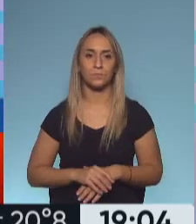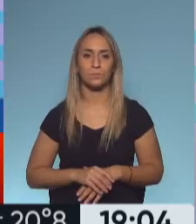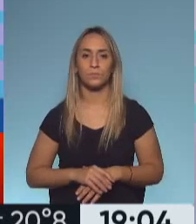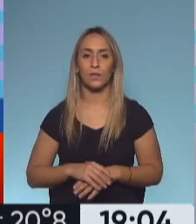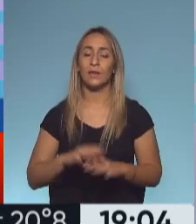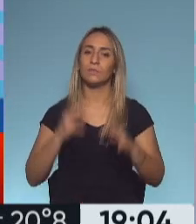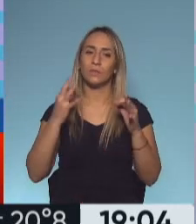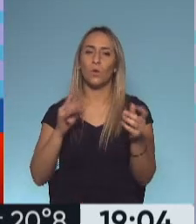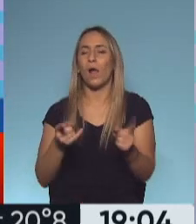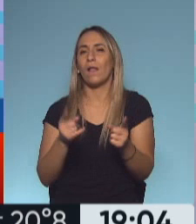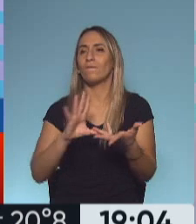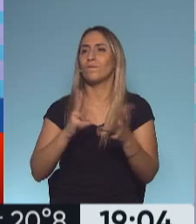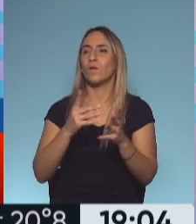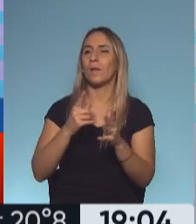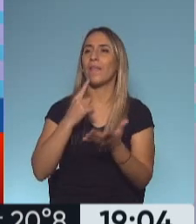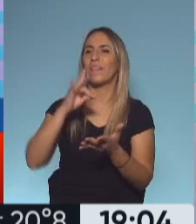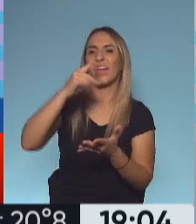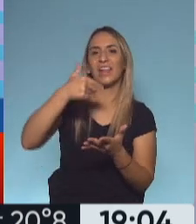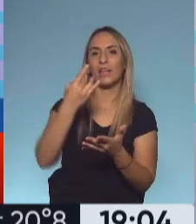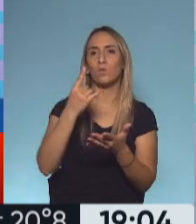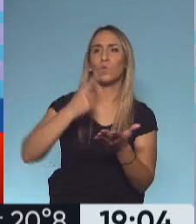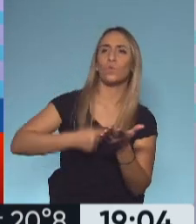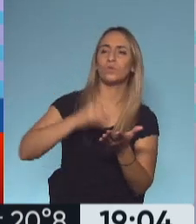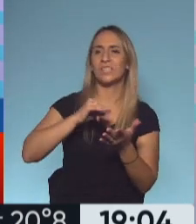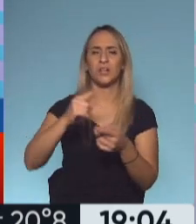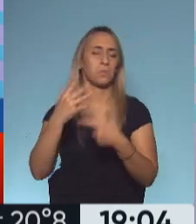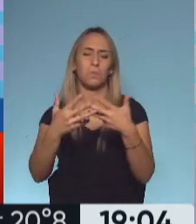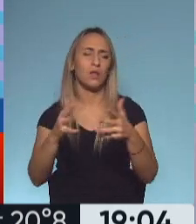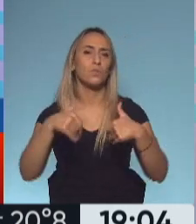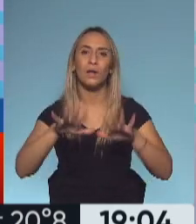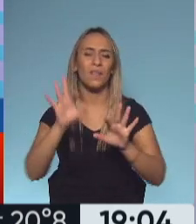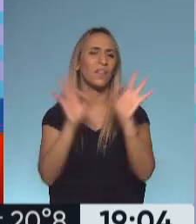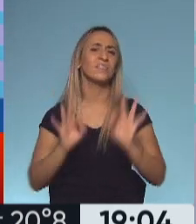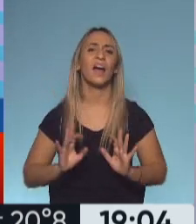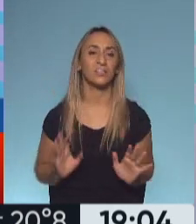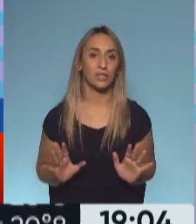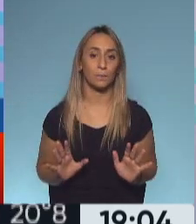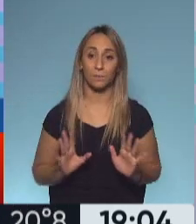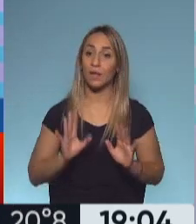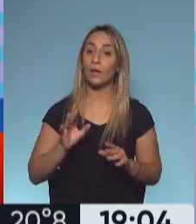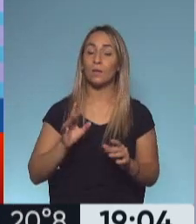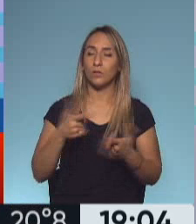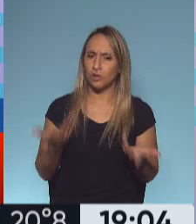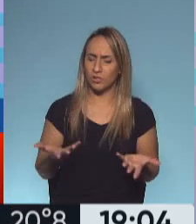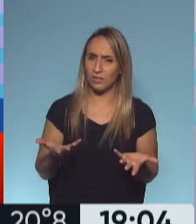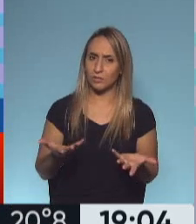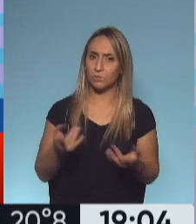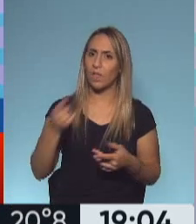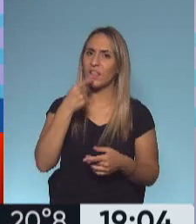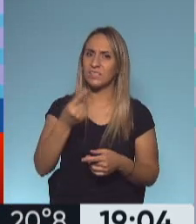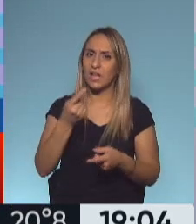esos son detalles. Entonces vos hablás de todo tipo de comercios con el horario de las